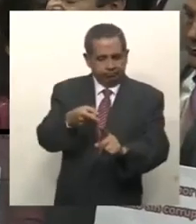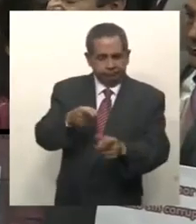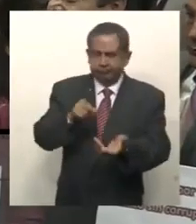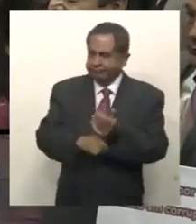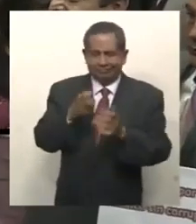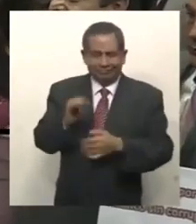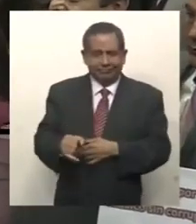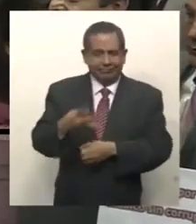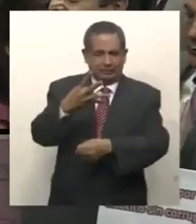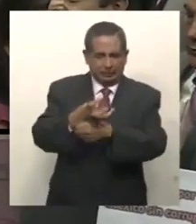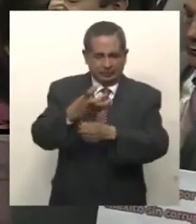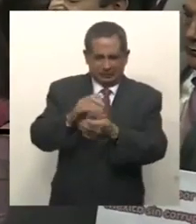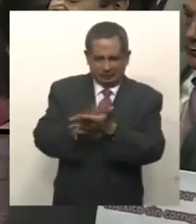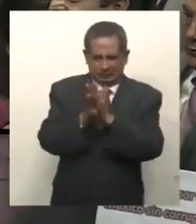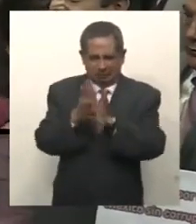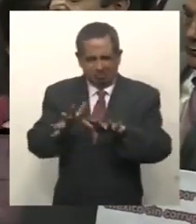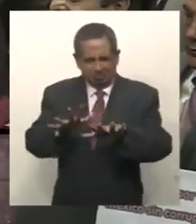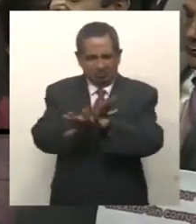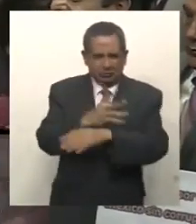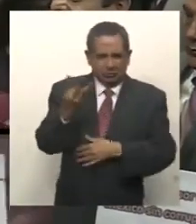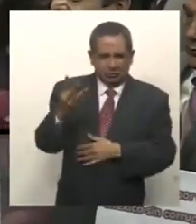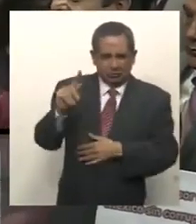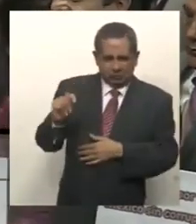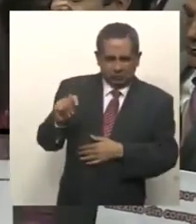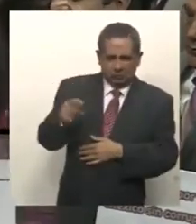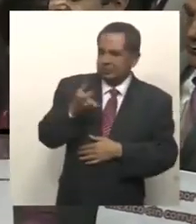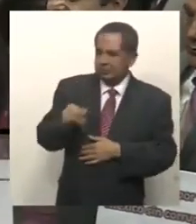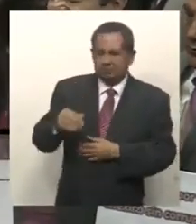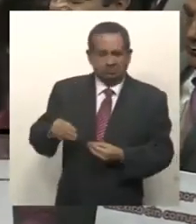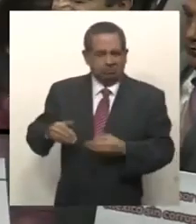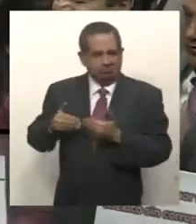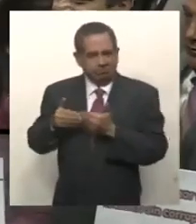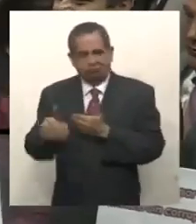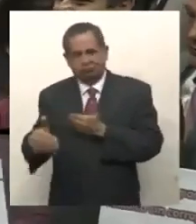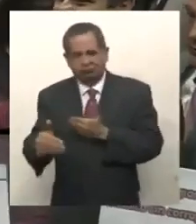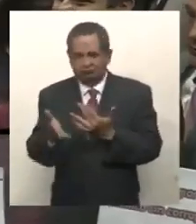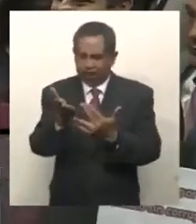cuarta transformación de la vida pública del país.